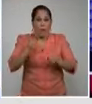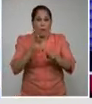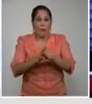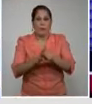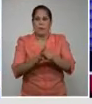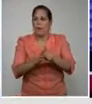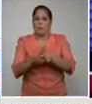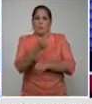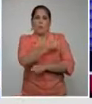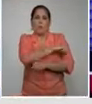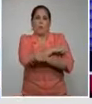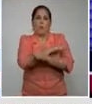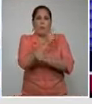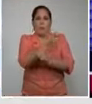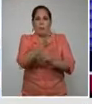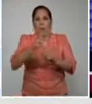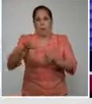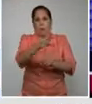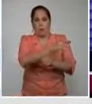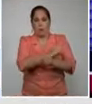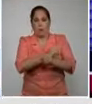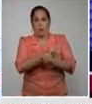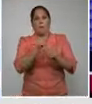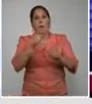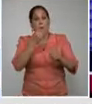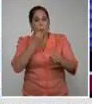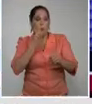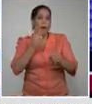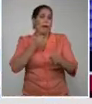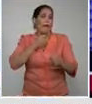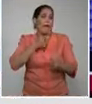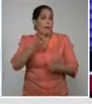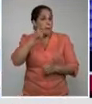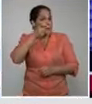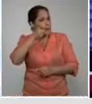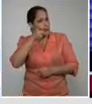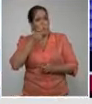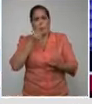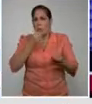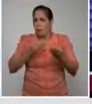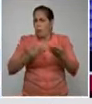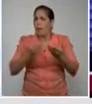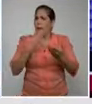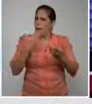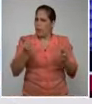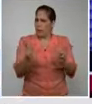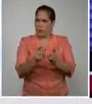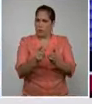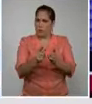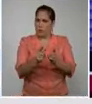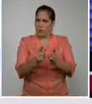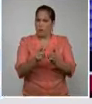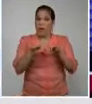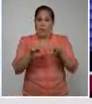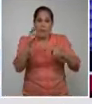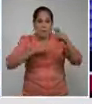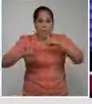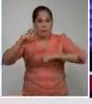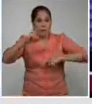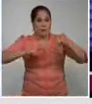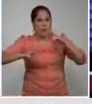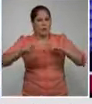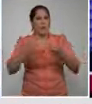toda la población. Entonces, aunque está previsto para una duración, un seguimiento de los sujetos, esto puede ser mucho menos si nosotros en esos estudios intermedios